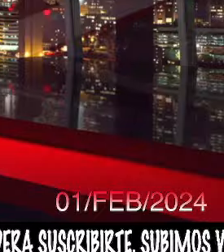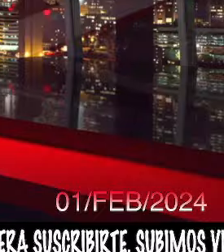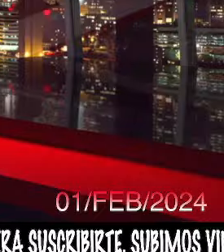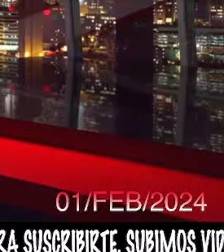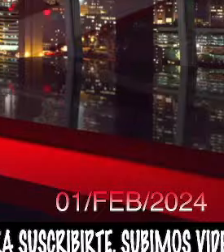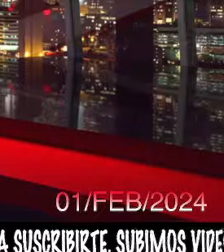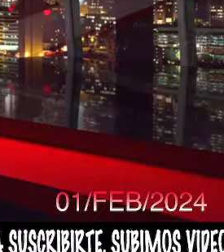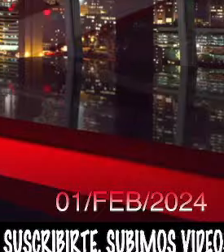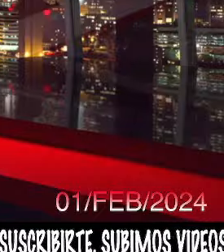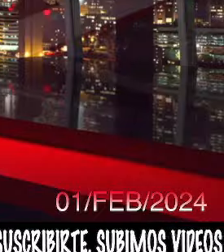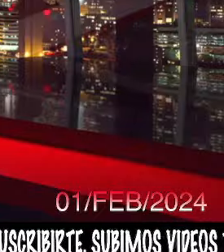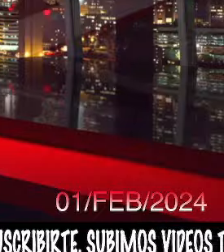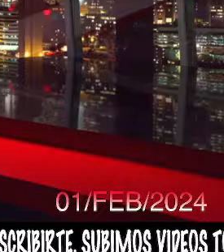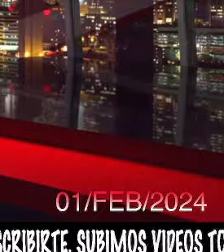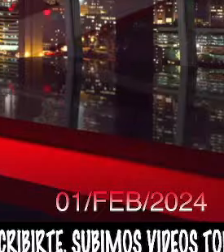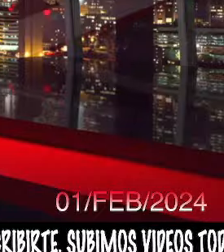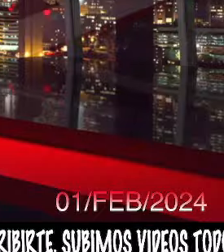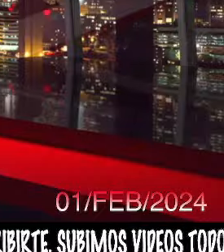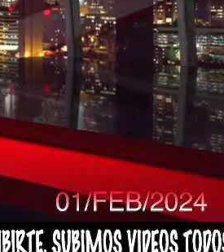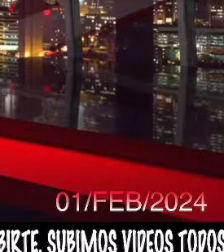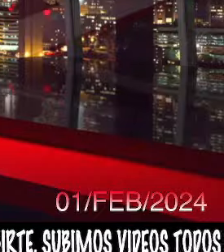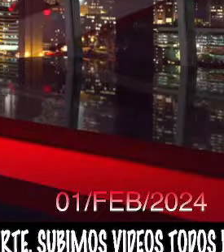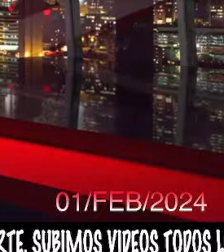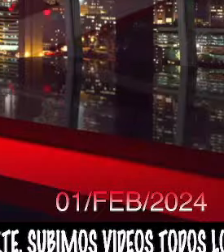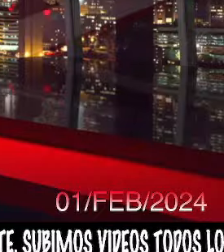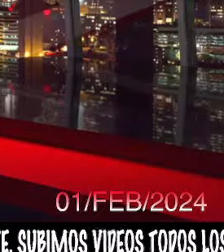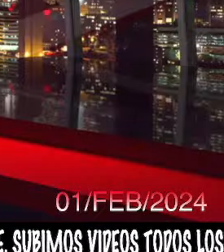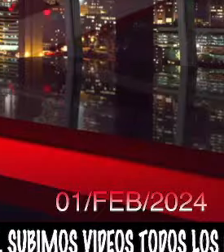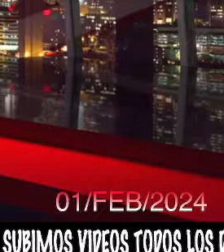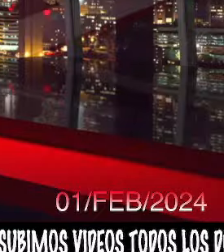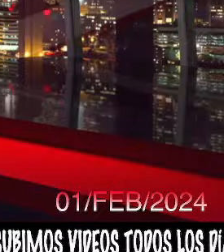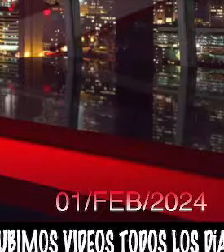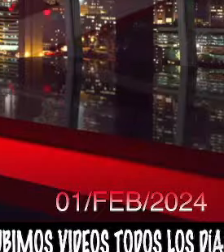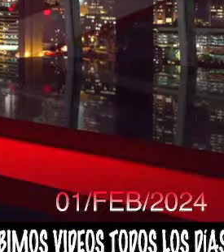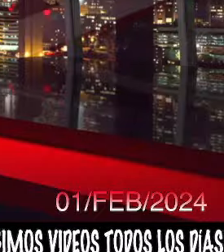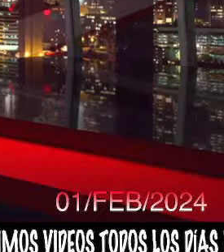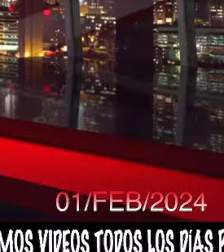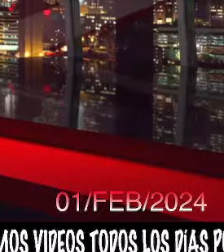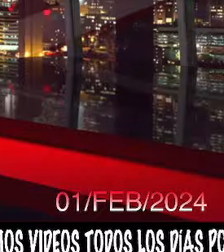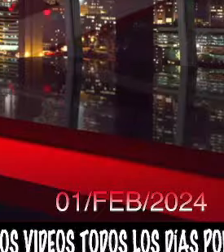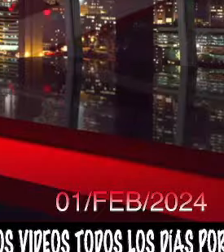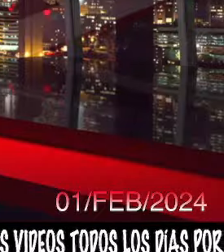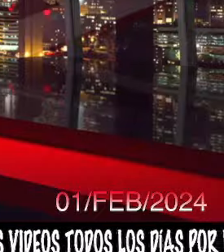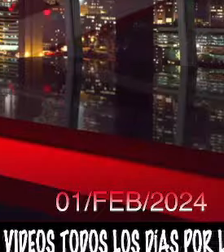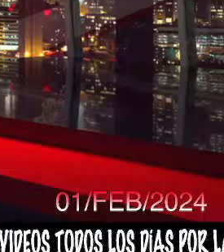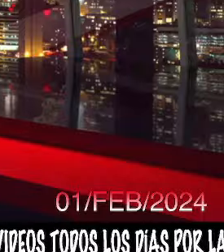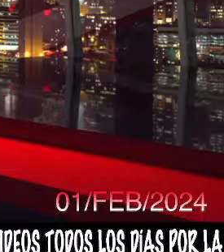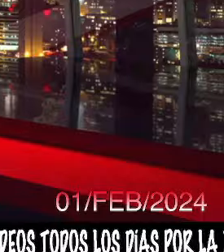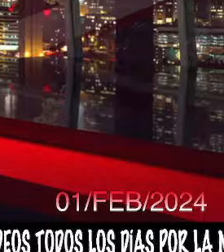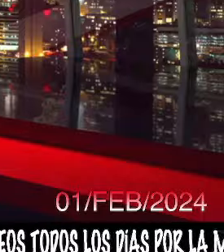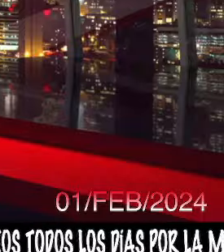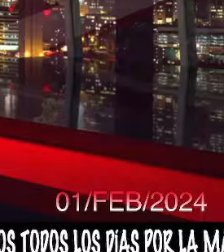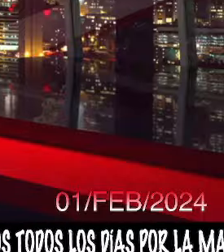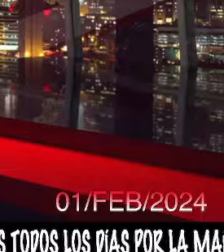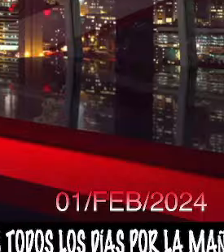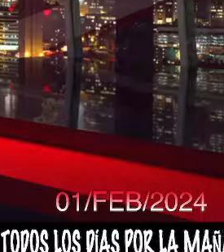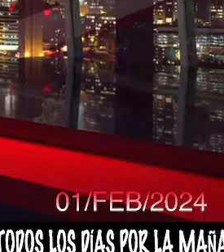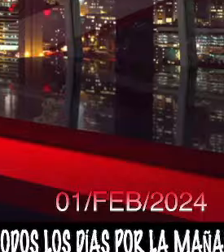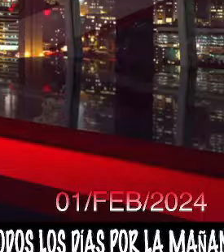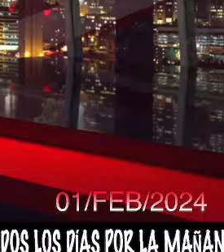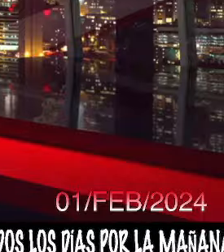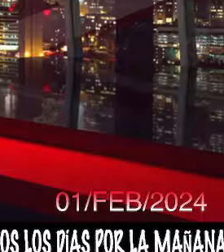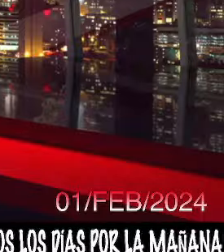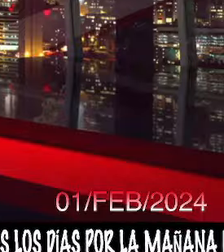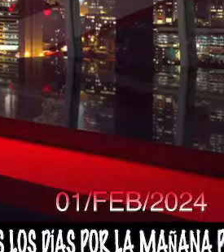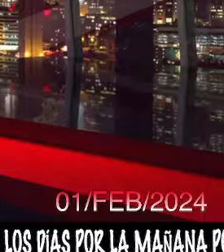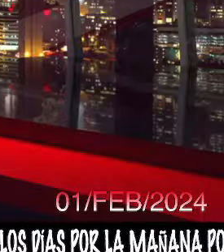los oradores y ahora que llegó el diputado Noroña, pues les empezó a repartir su medicina. Escuchemos cómo se burlaron de Mario Yergo, los